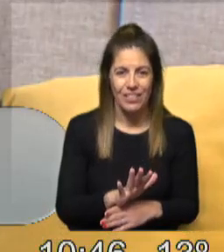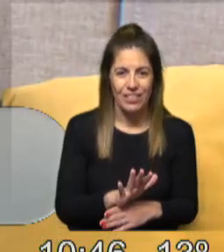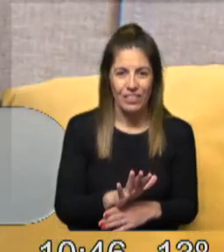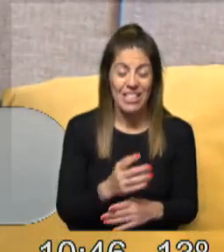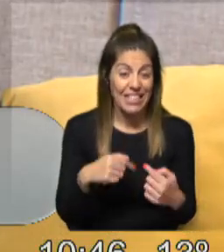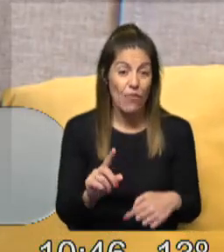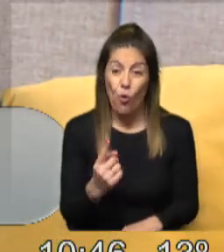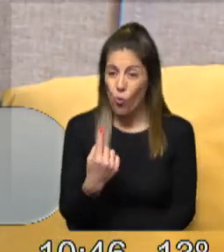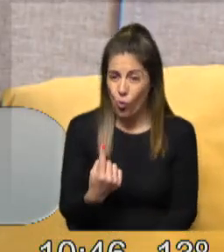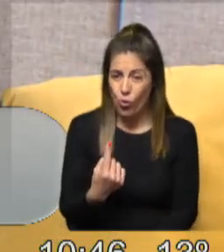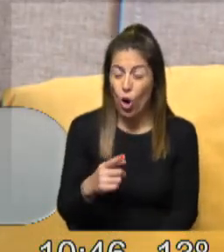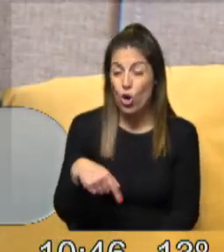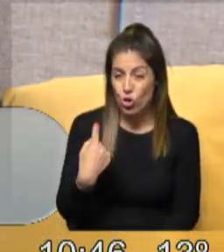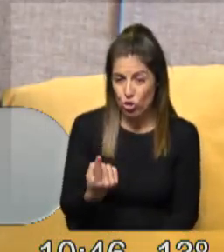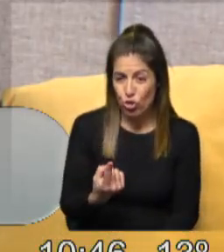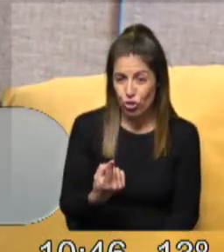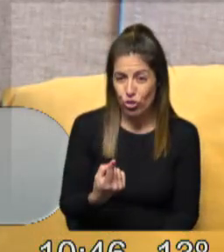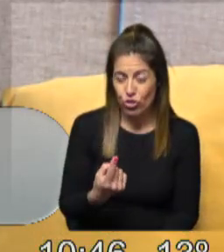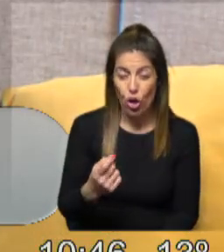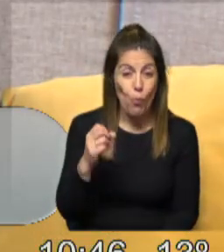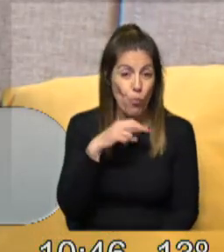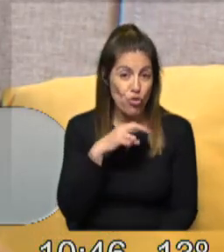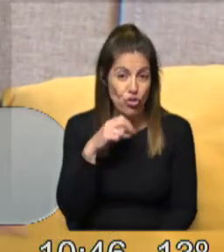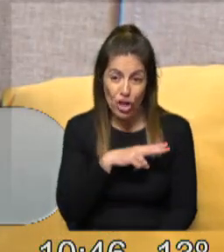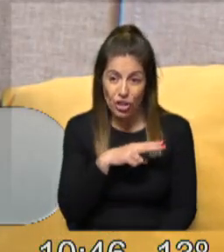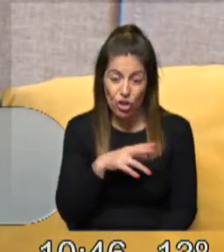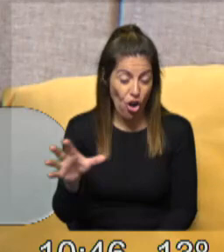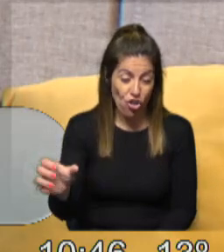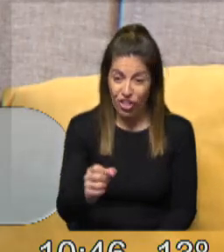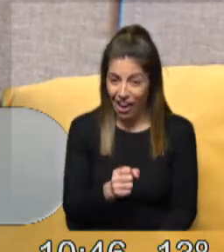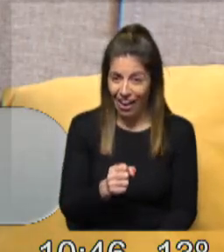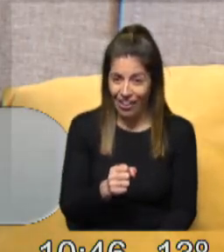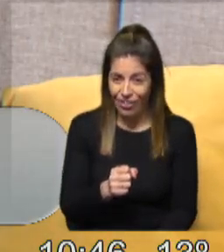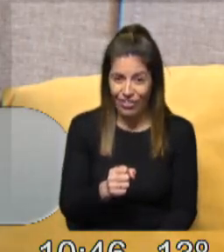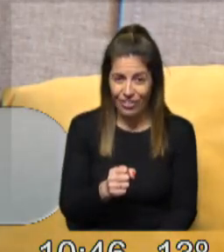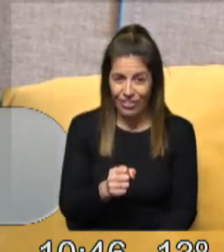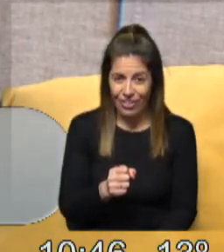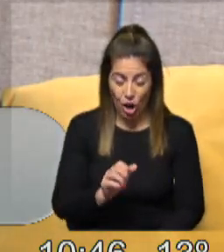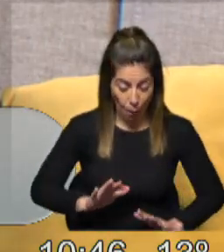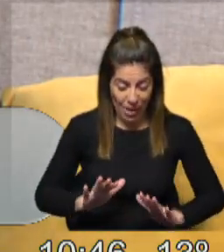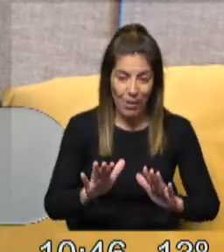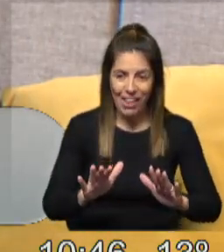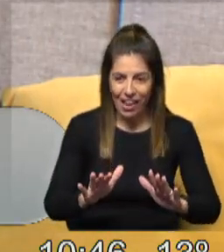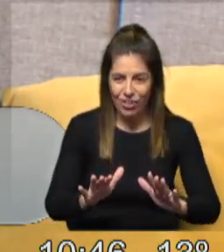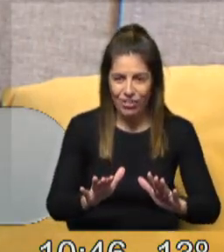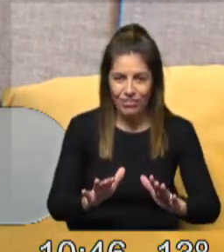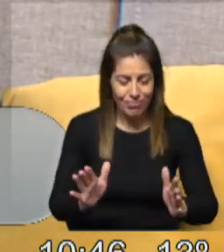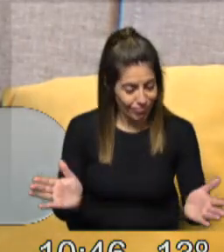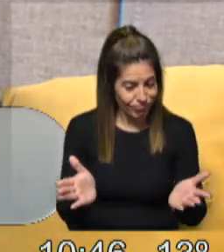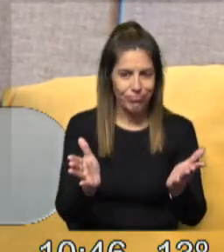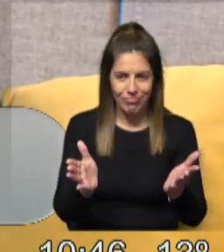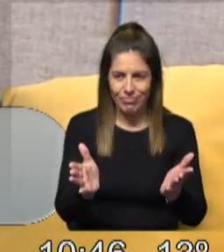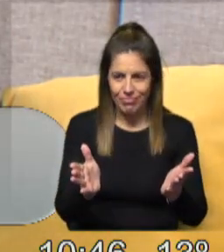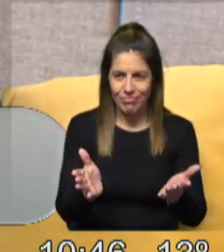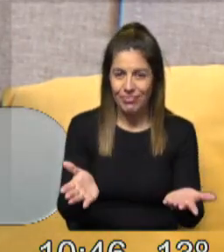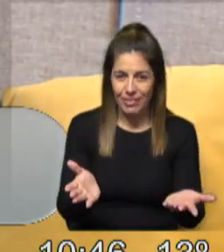salvo uno, el resto son chicos que los agarraron y los coachearon y adelante de la cámara.